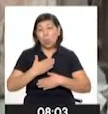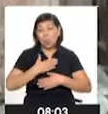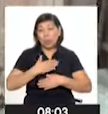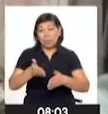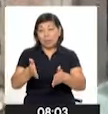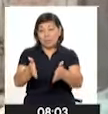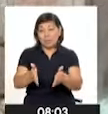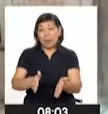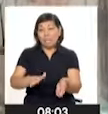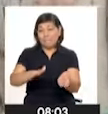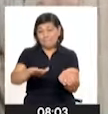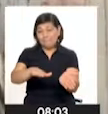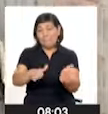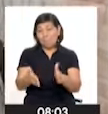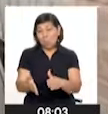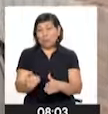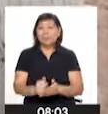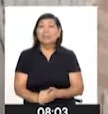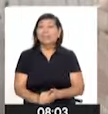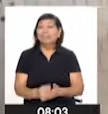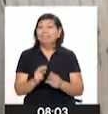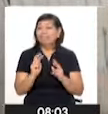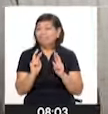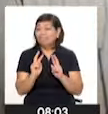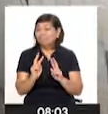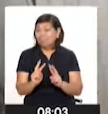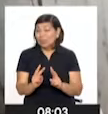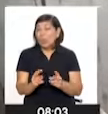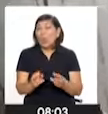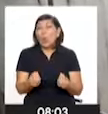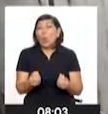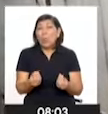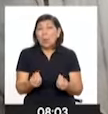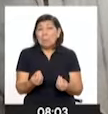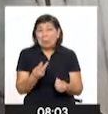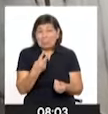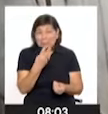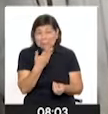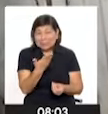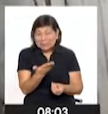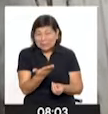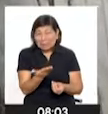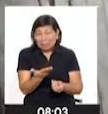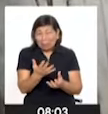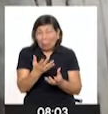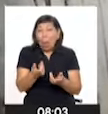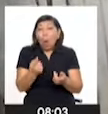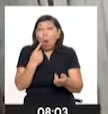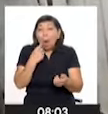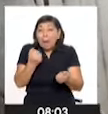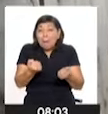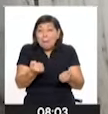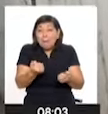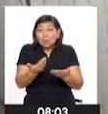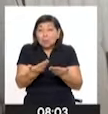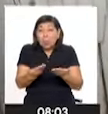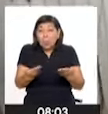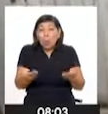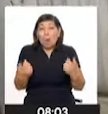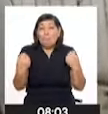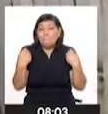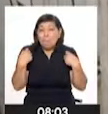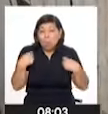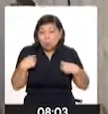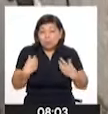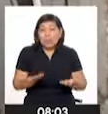trasladado a la morgue central. Pero lo que estamos viendo es cómo ha quedado la cabina, que es precisamente donde él se encontraba, sus pertenencias, su